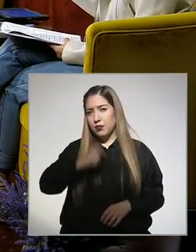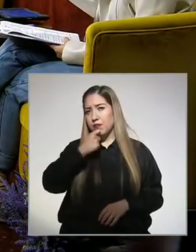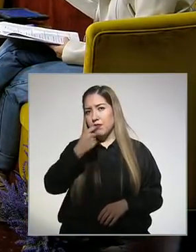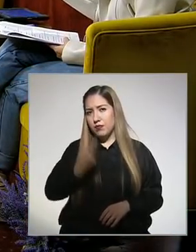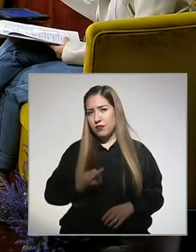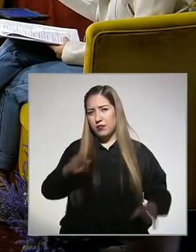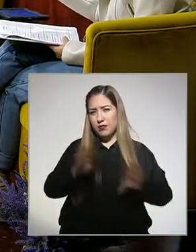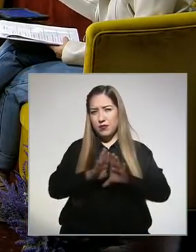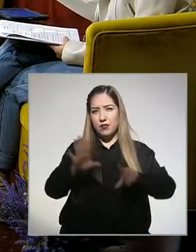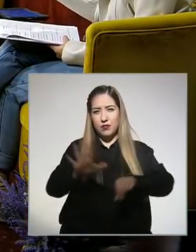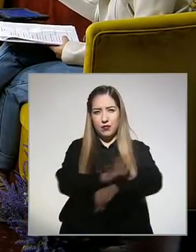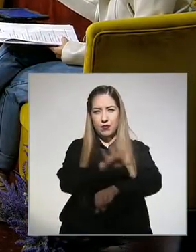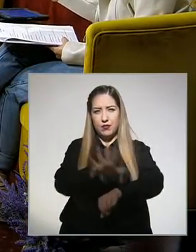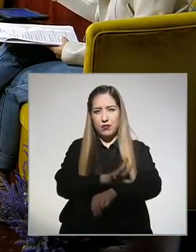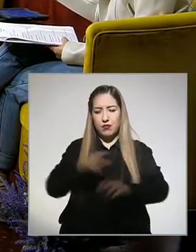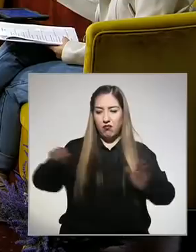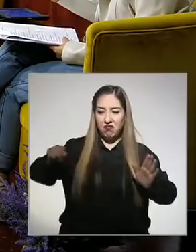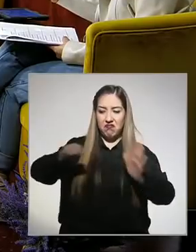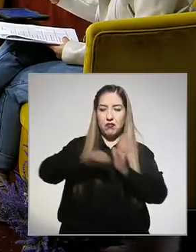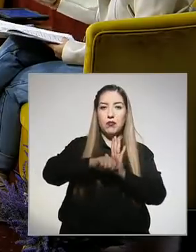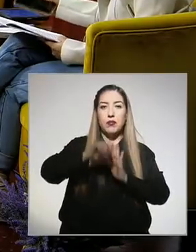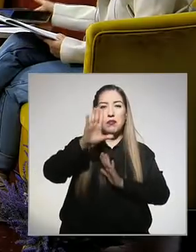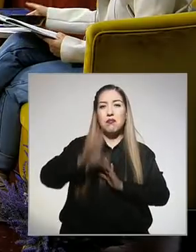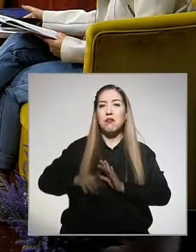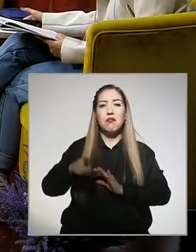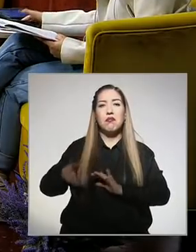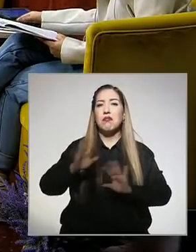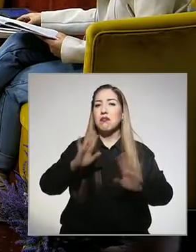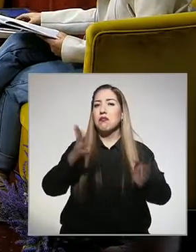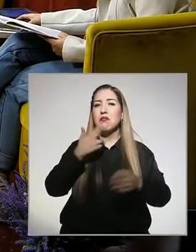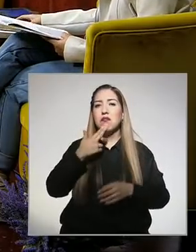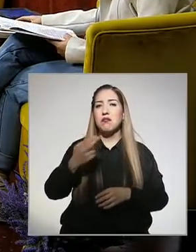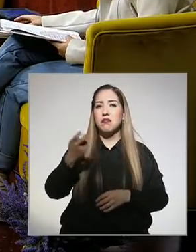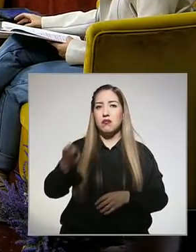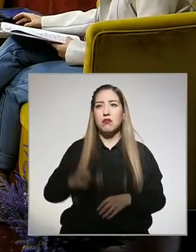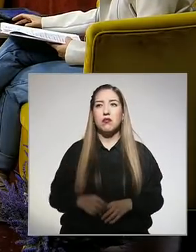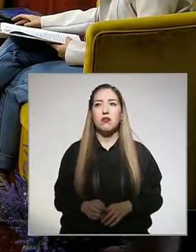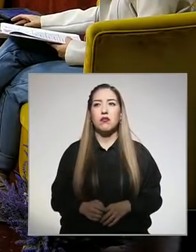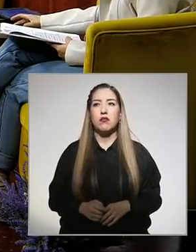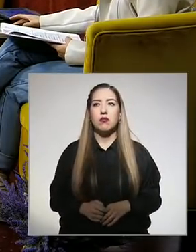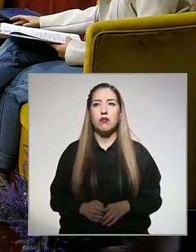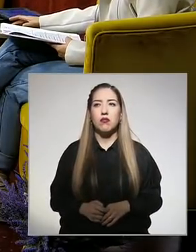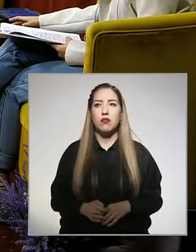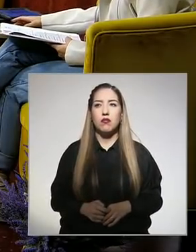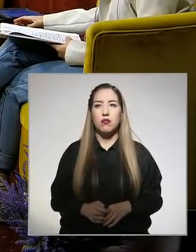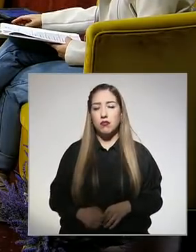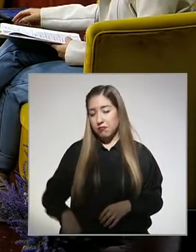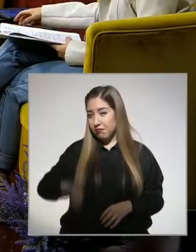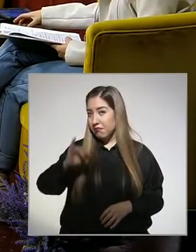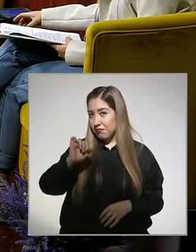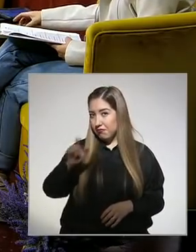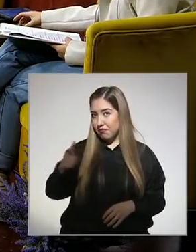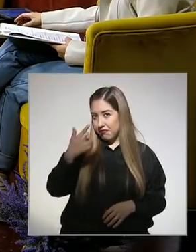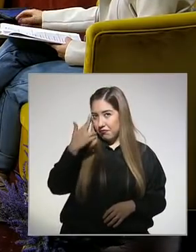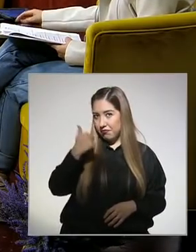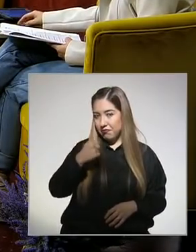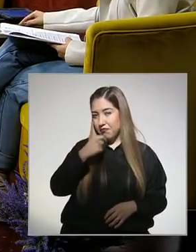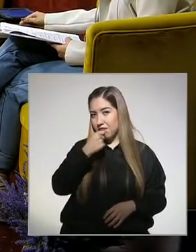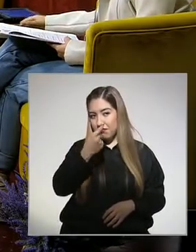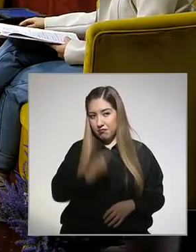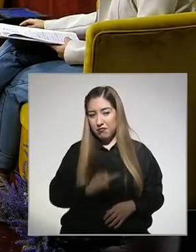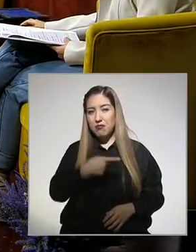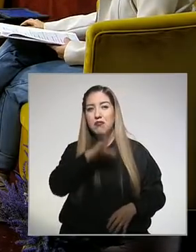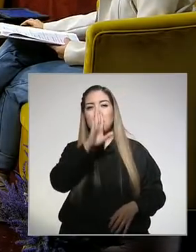más como a cosas y no se les ve como personas el ocupar este término. Pues se le está cosificando justamente al niño. Entonces sí, sí, es